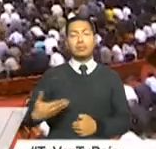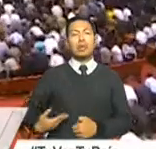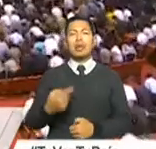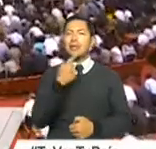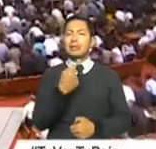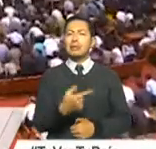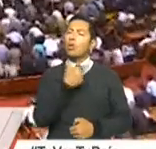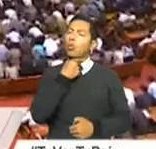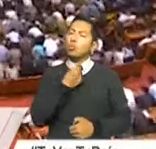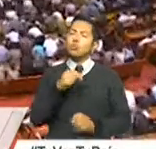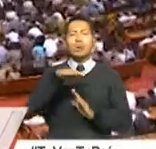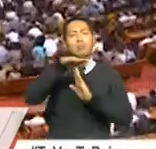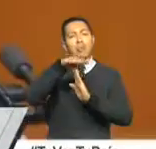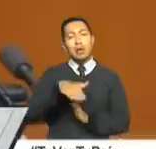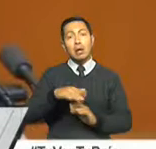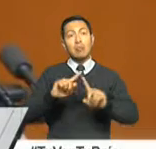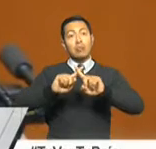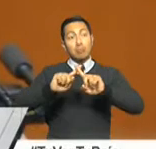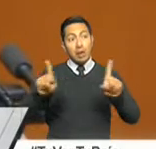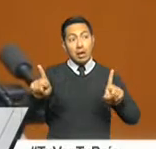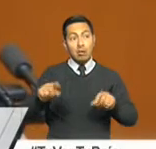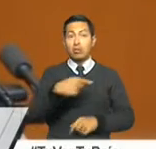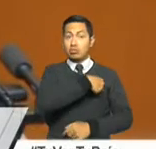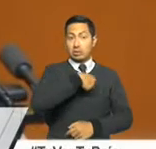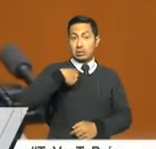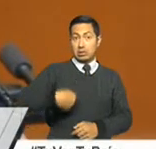pero mostrando que Pekín no se dejaría intimidar.